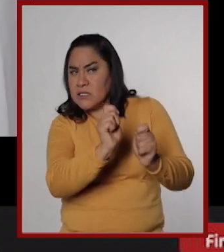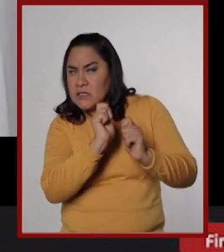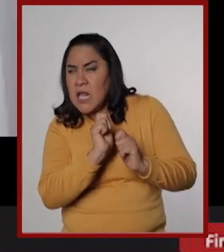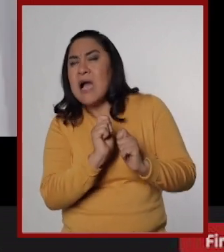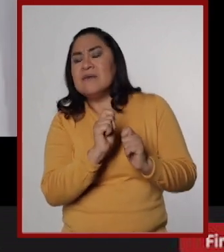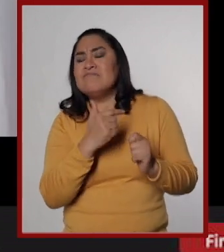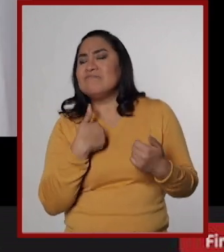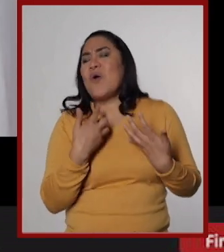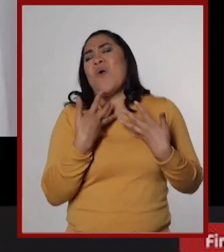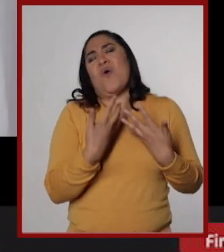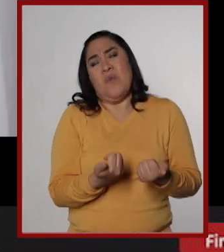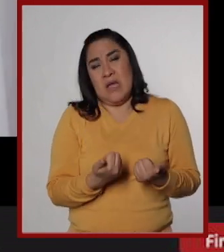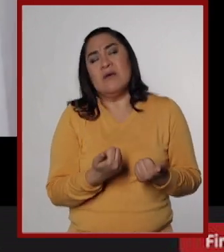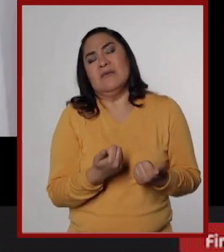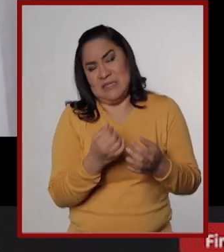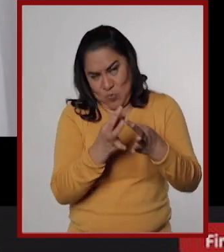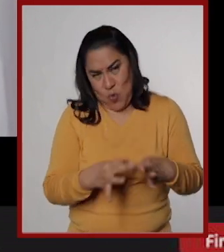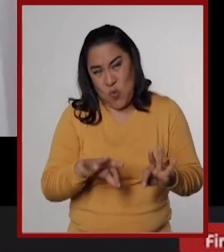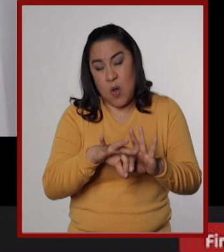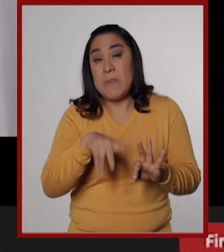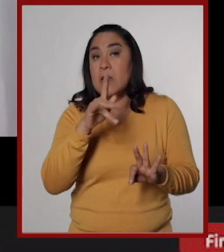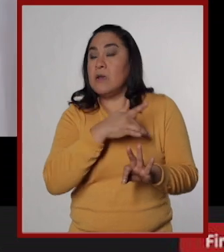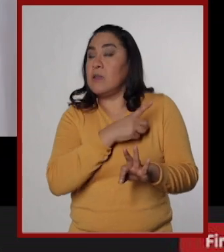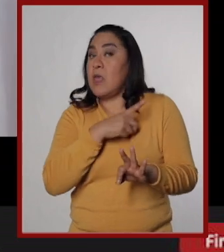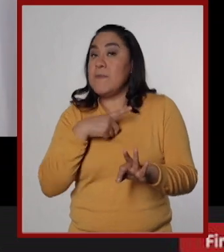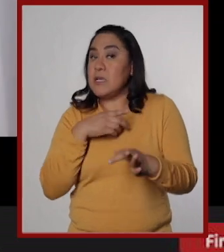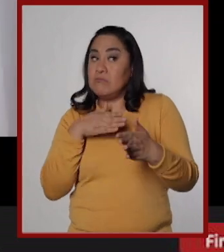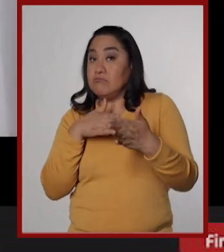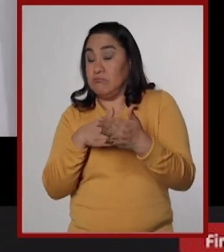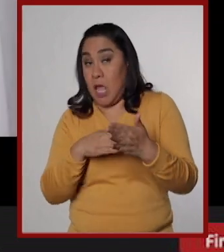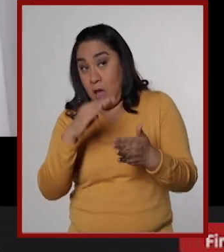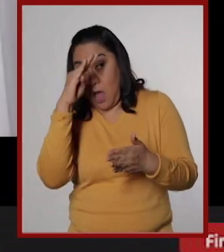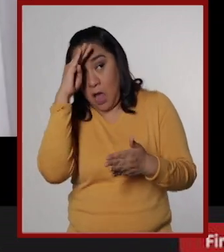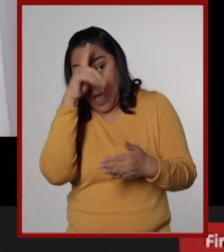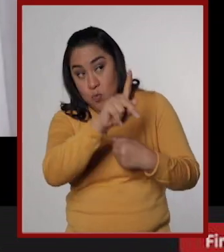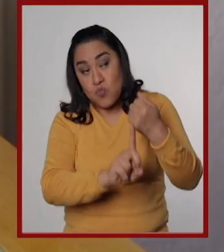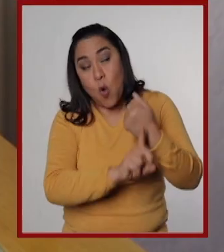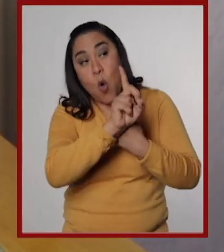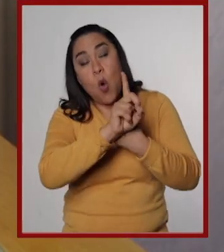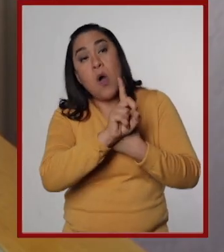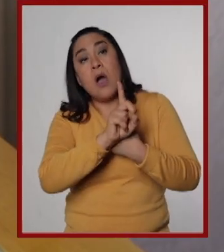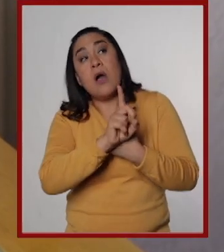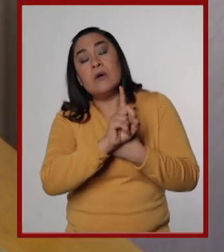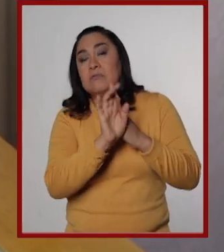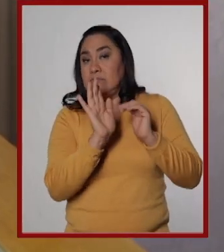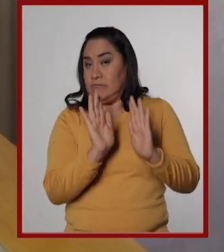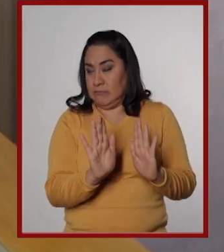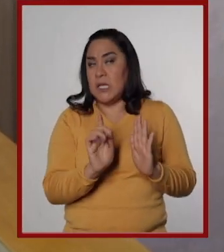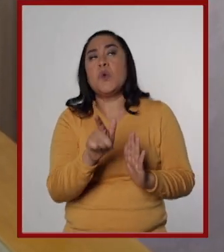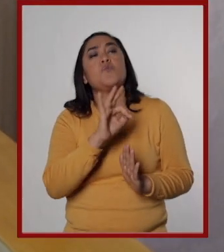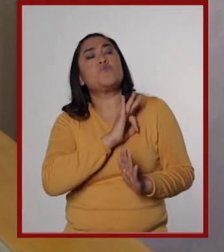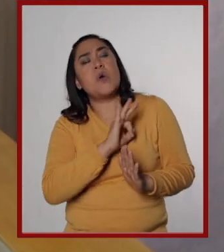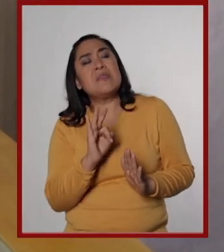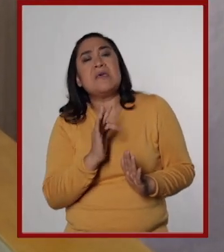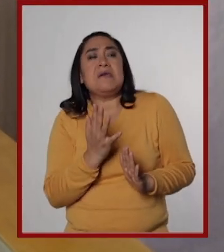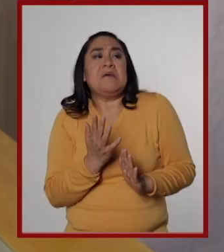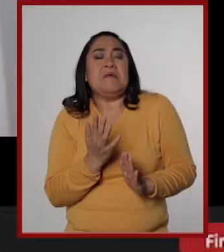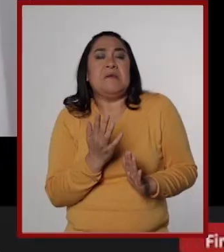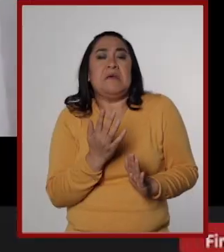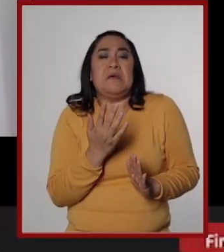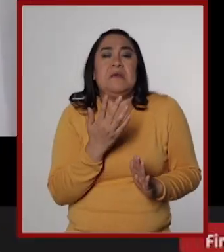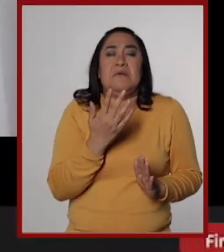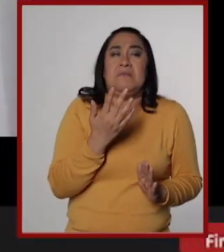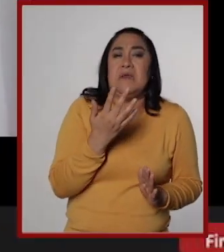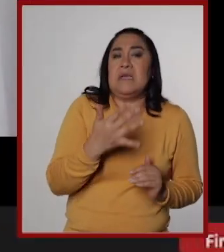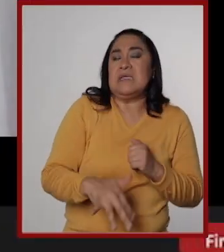es muy importante, nada más que tiene cierto límite. Son los zapatos del otro, no son tuyos. Entonces tú puedes caminar 5 pasos, 10 pasos, a lo